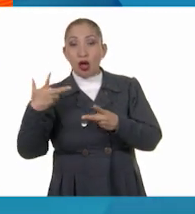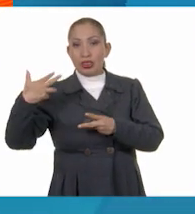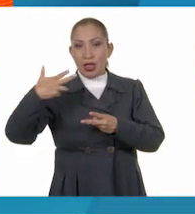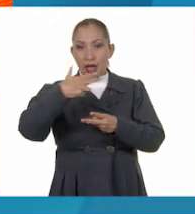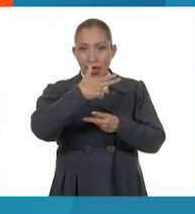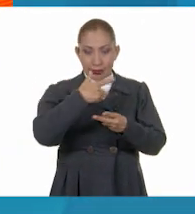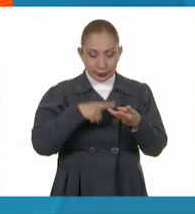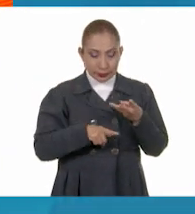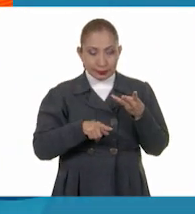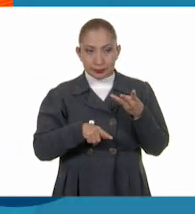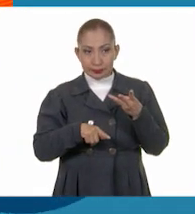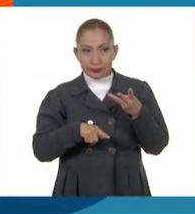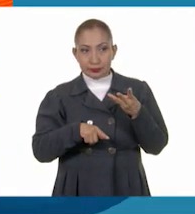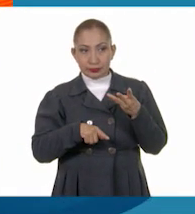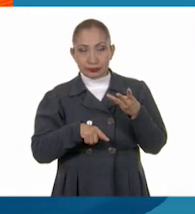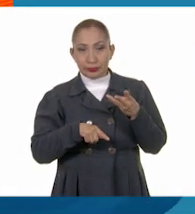tijeras,